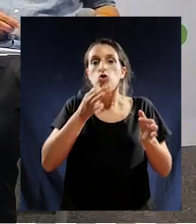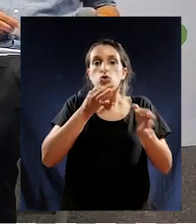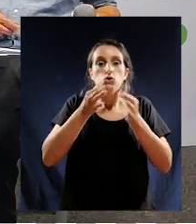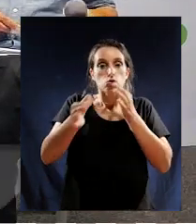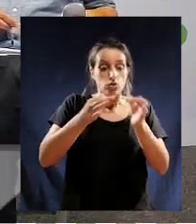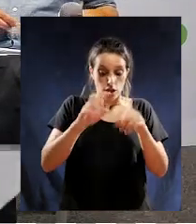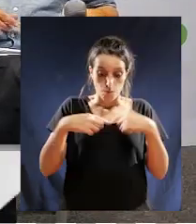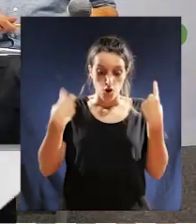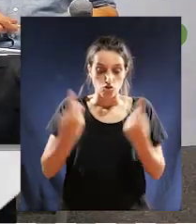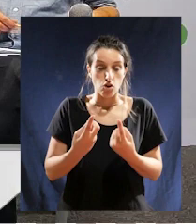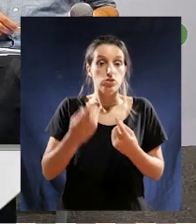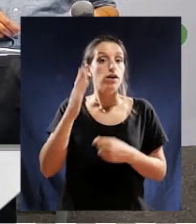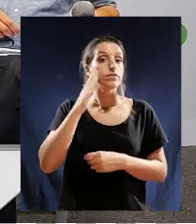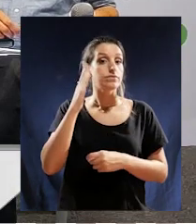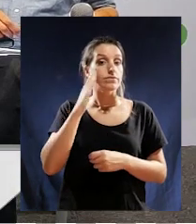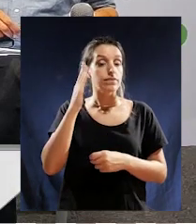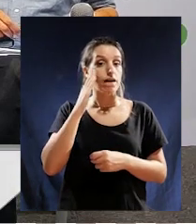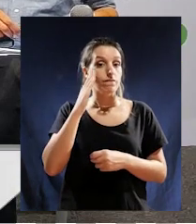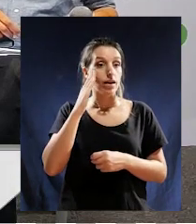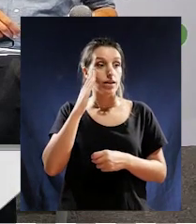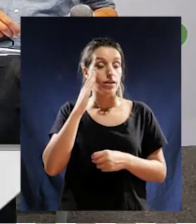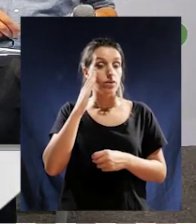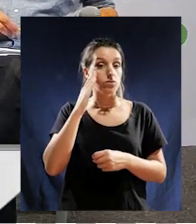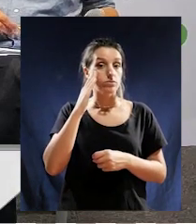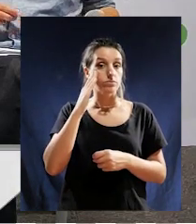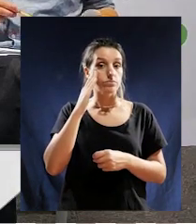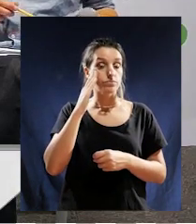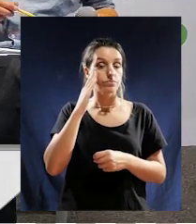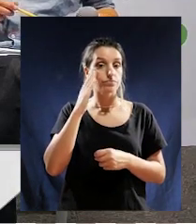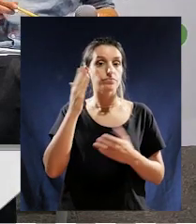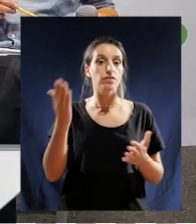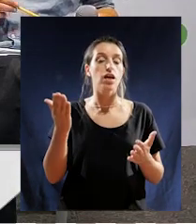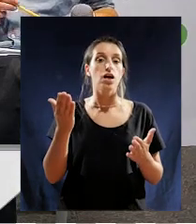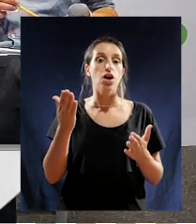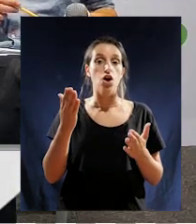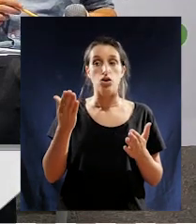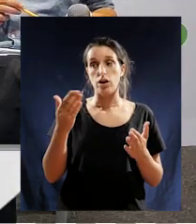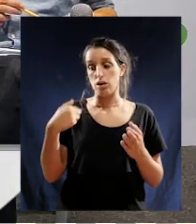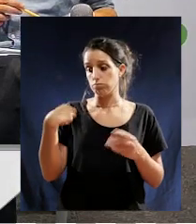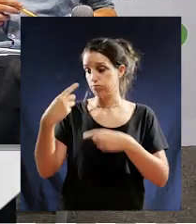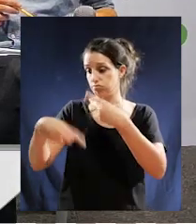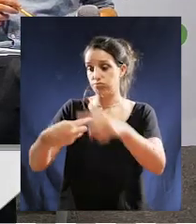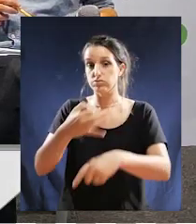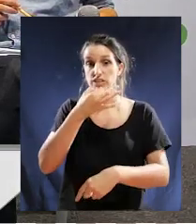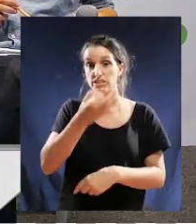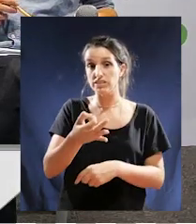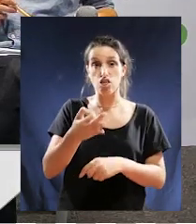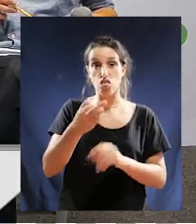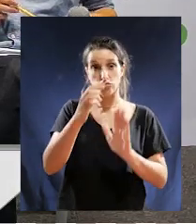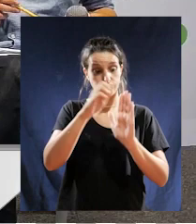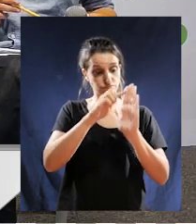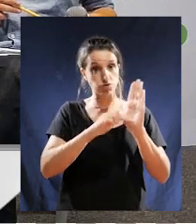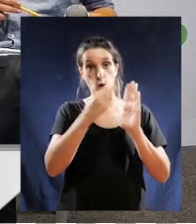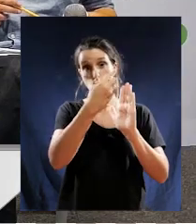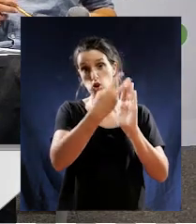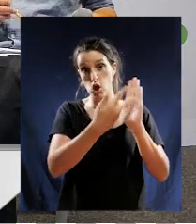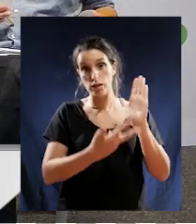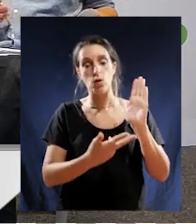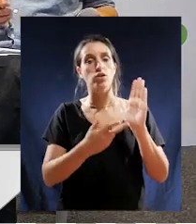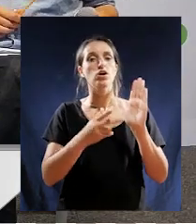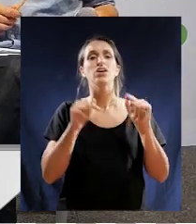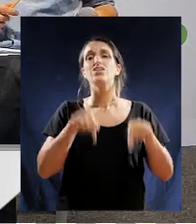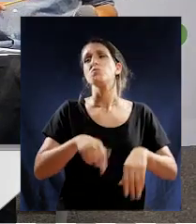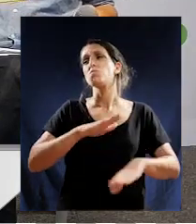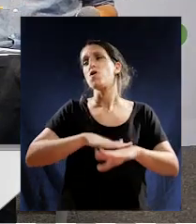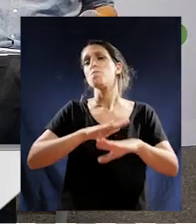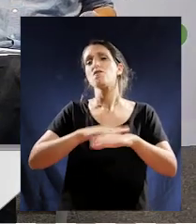saber qué lo que venimos diciendo en relación a los otros puntos esta es una experiencia extraordinaria es una experiencia fuera de lo